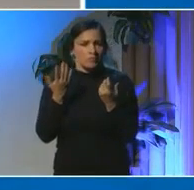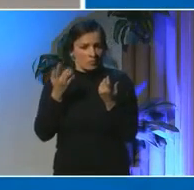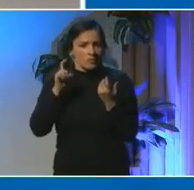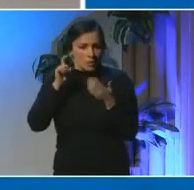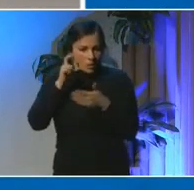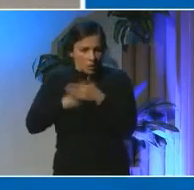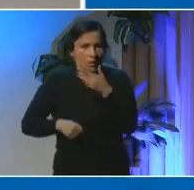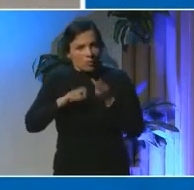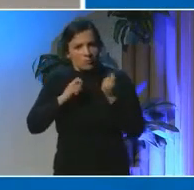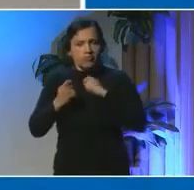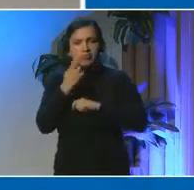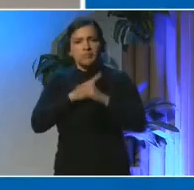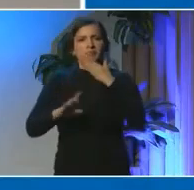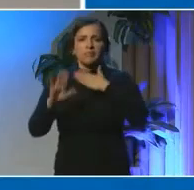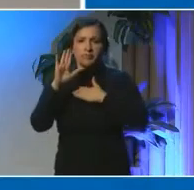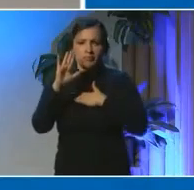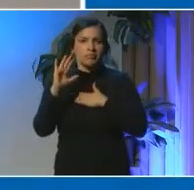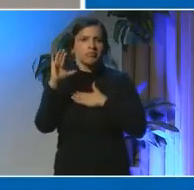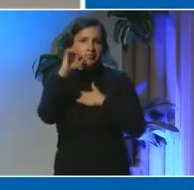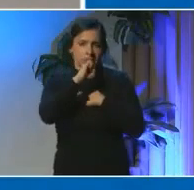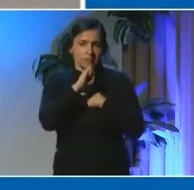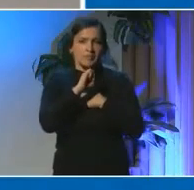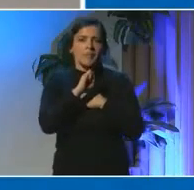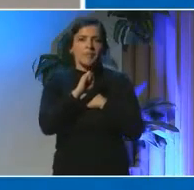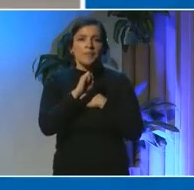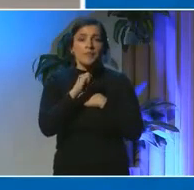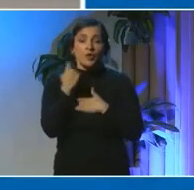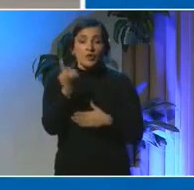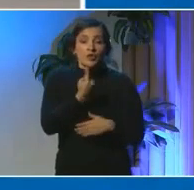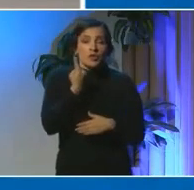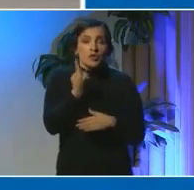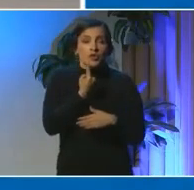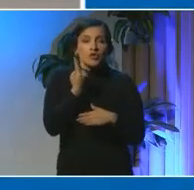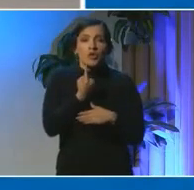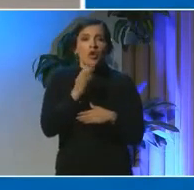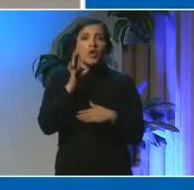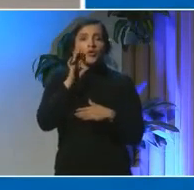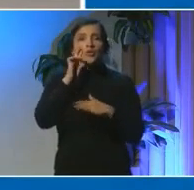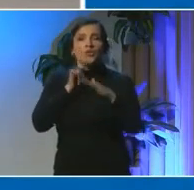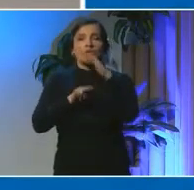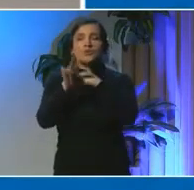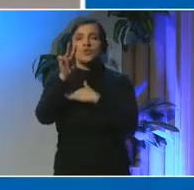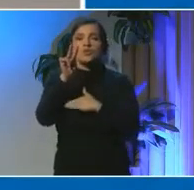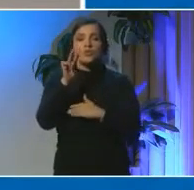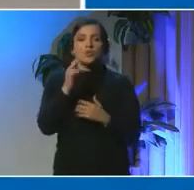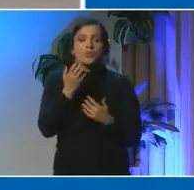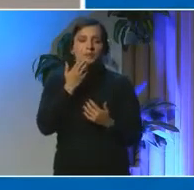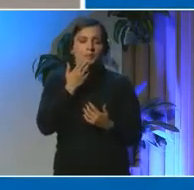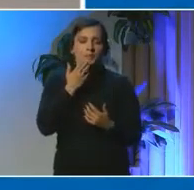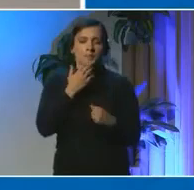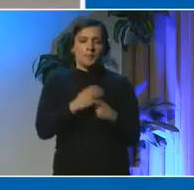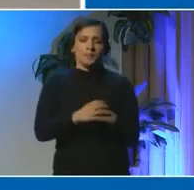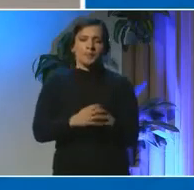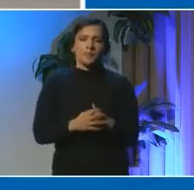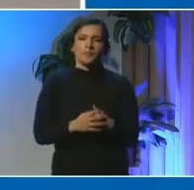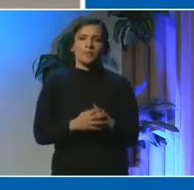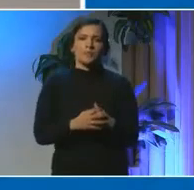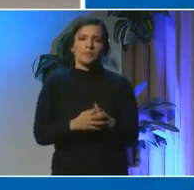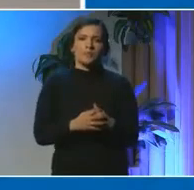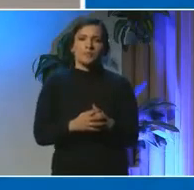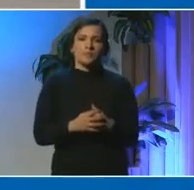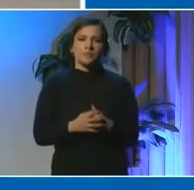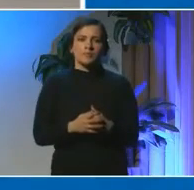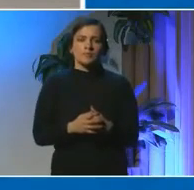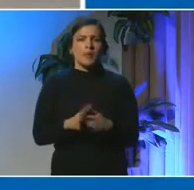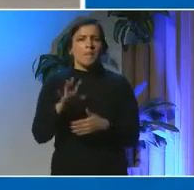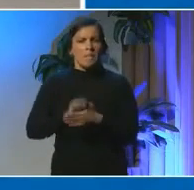muy interesante porque está pasando en muchas compañías no es solo tener la visión como decimos de dejar de hacer